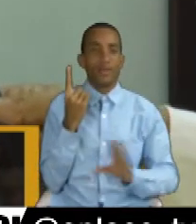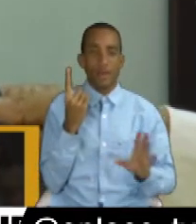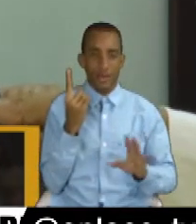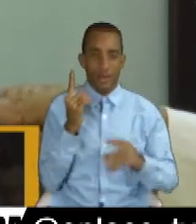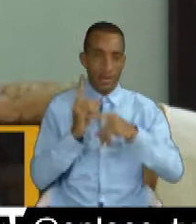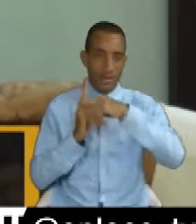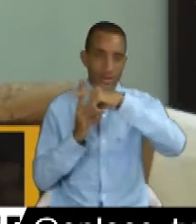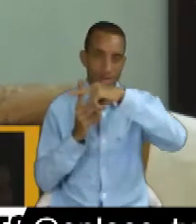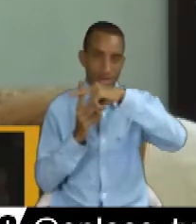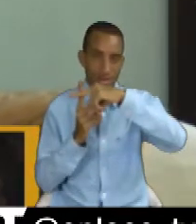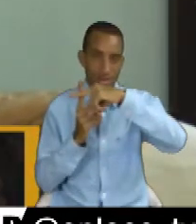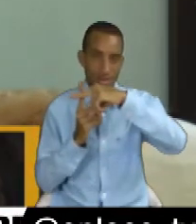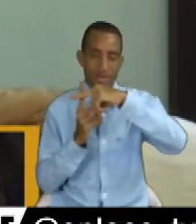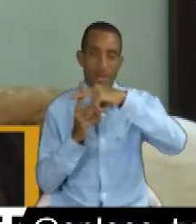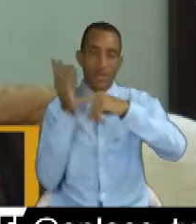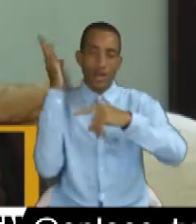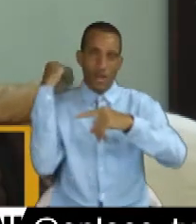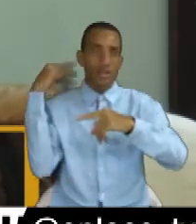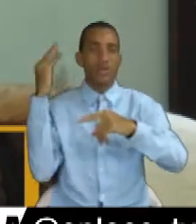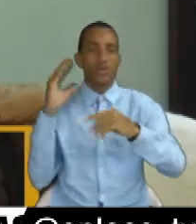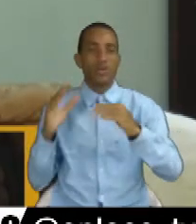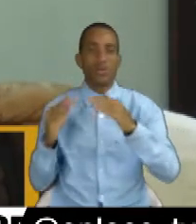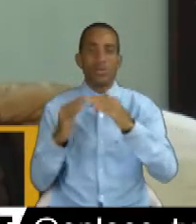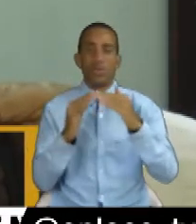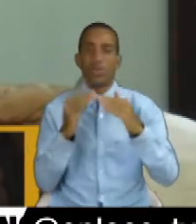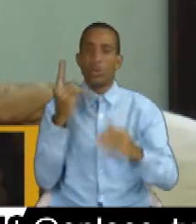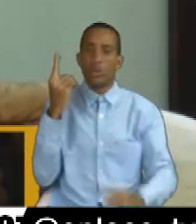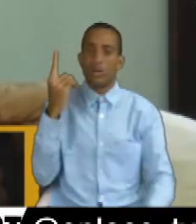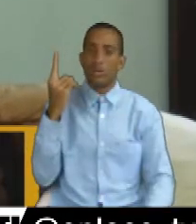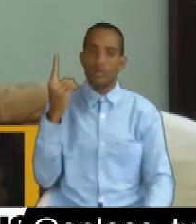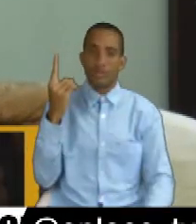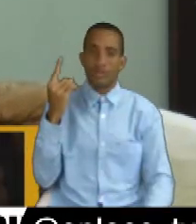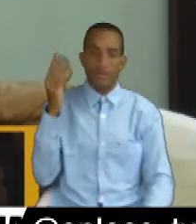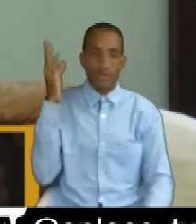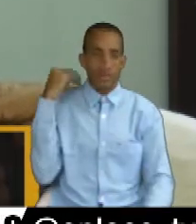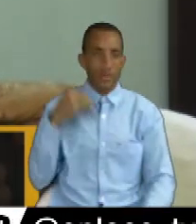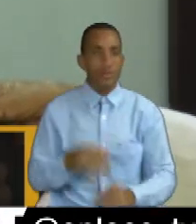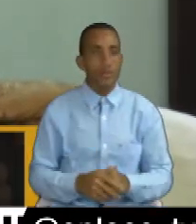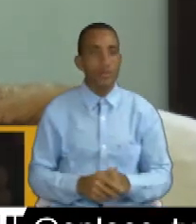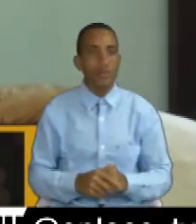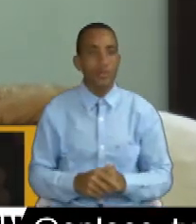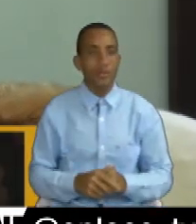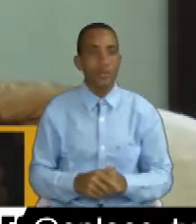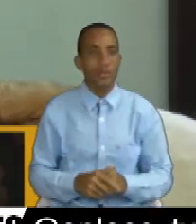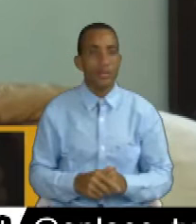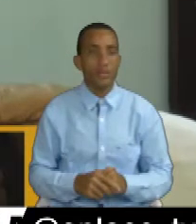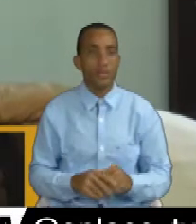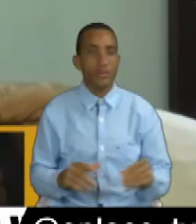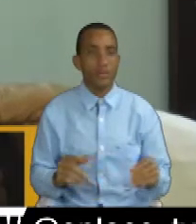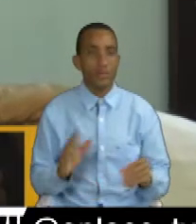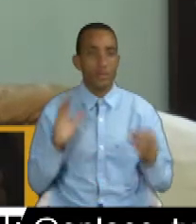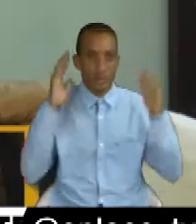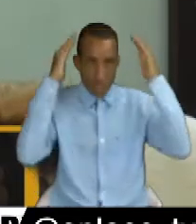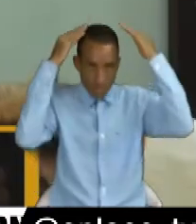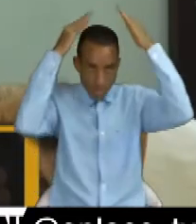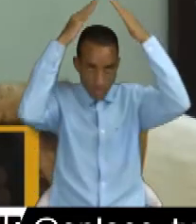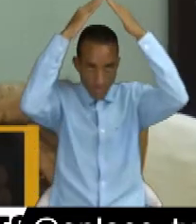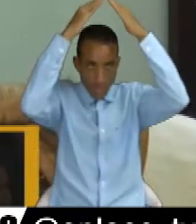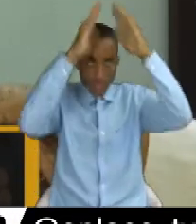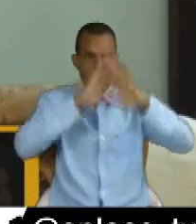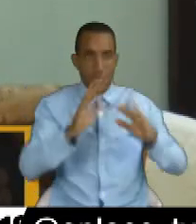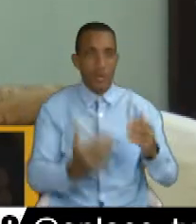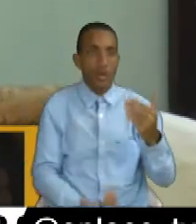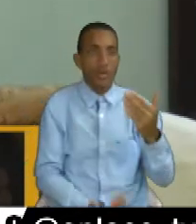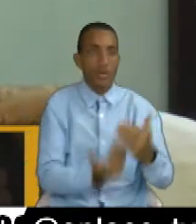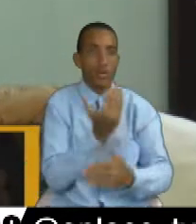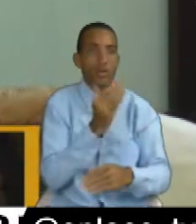a esto diócesis en el Sagrado Corazón, y para ser obispo ya me ordené en la nueva